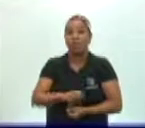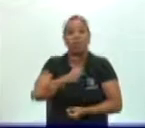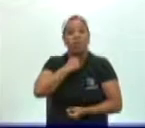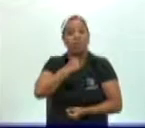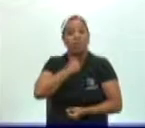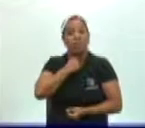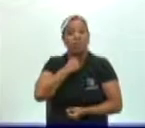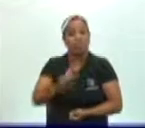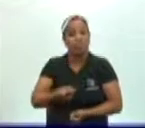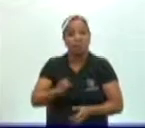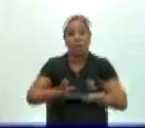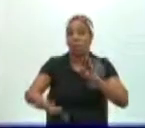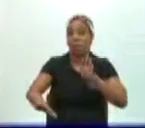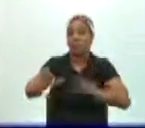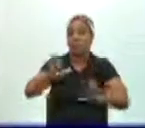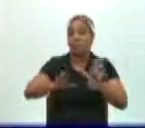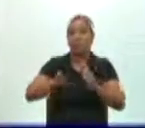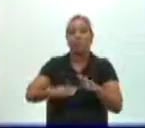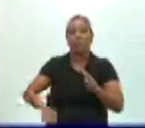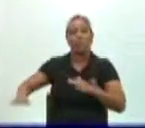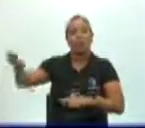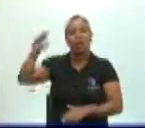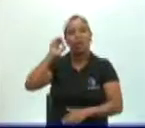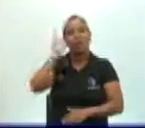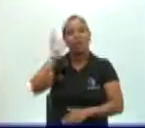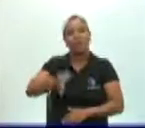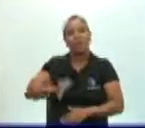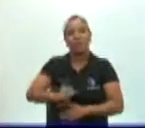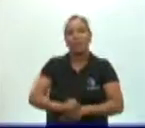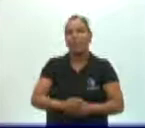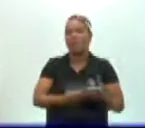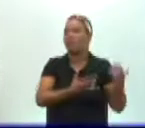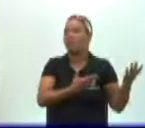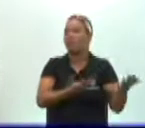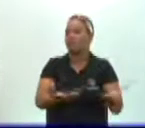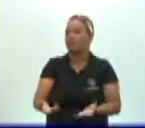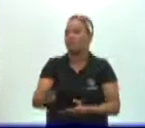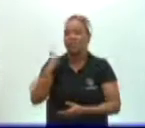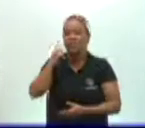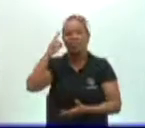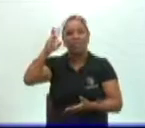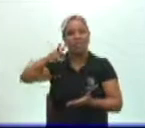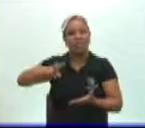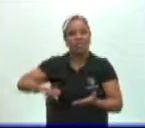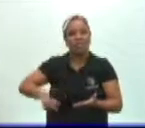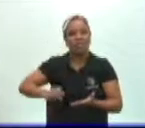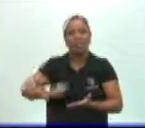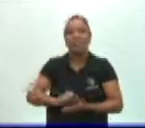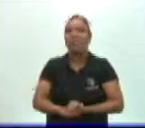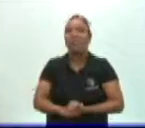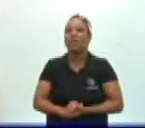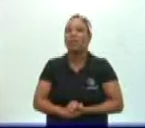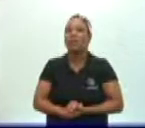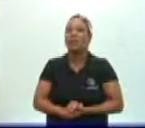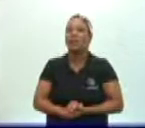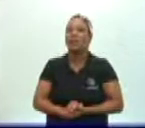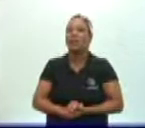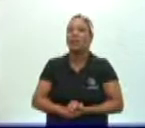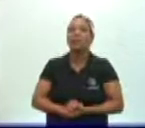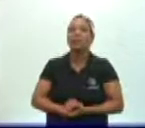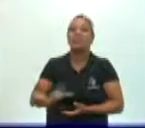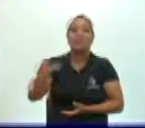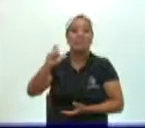desgracia por defender una gran verdad. Yo los invito a ir a este código ético que los va a ayudar muchísimo a